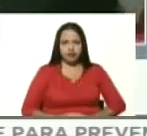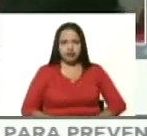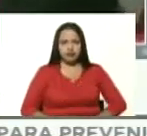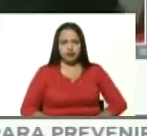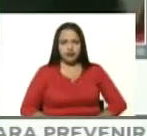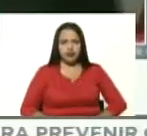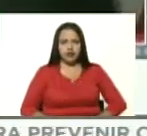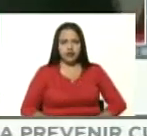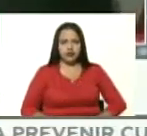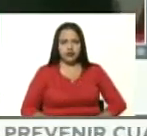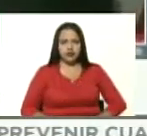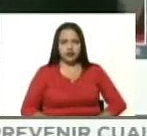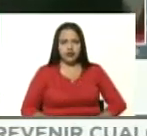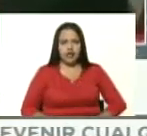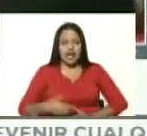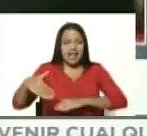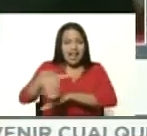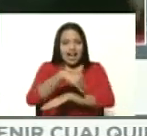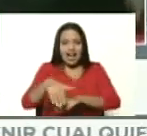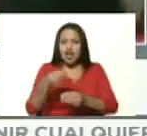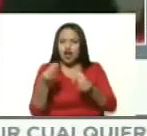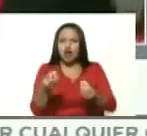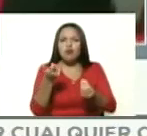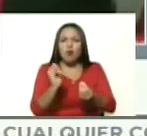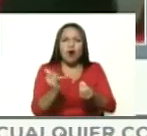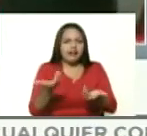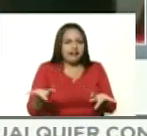las pintas que había en las calles.